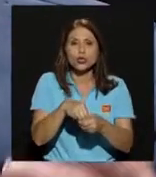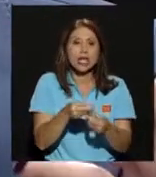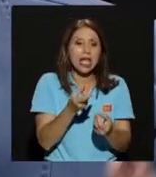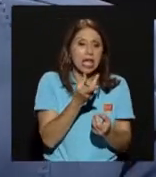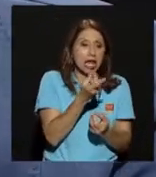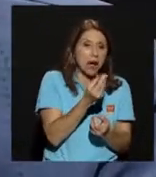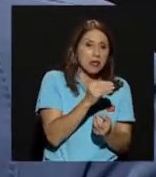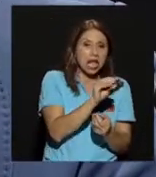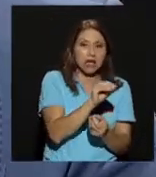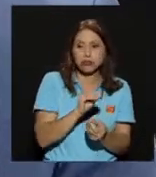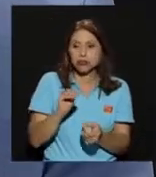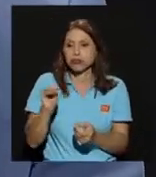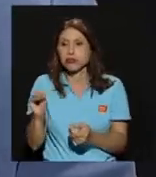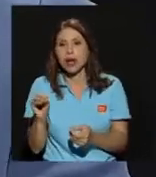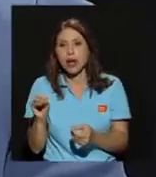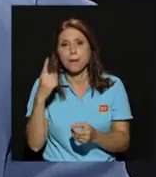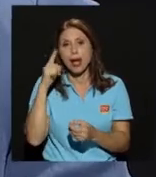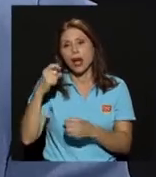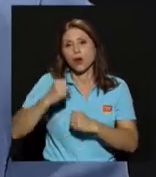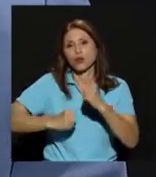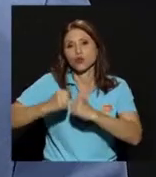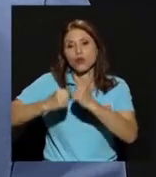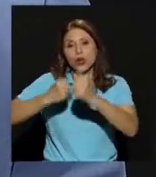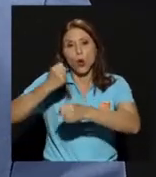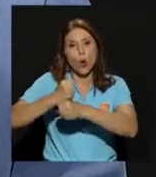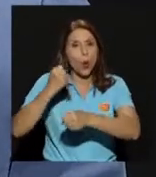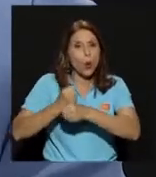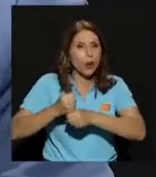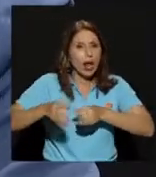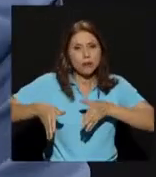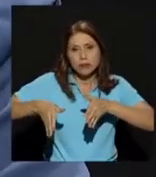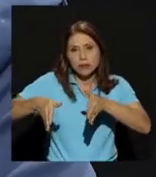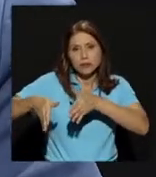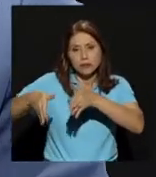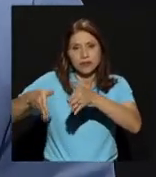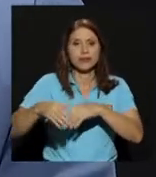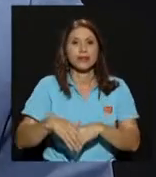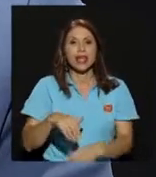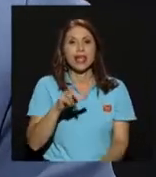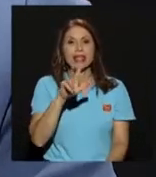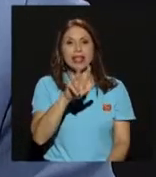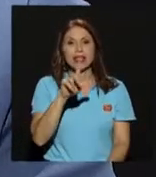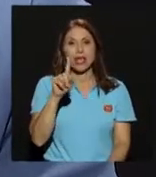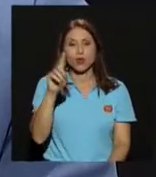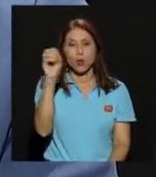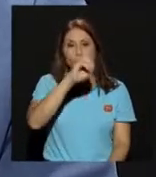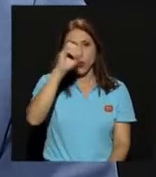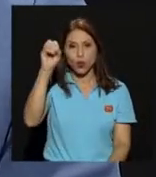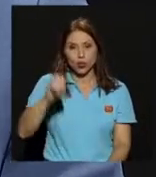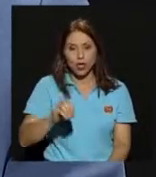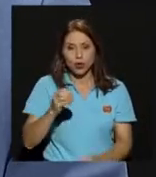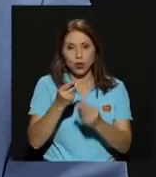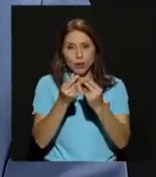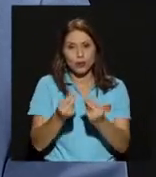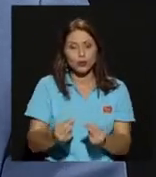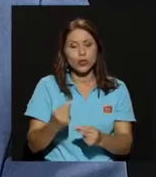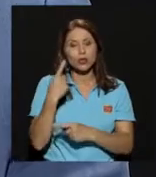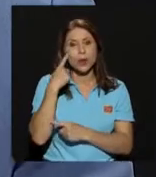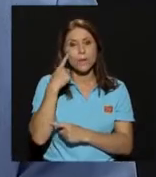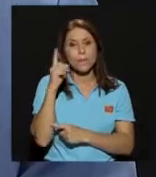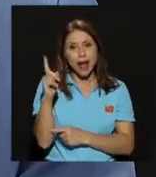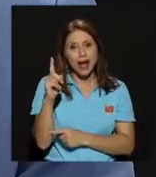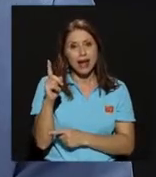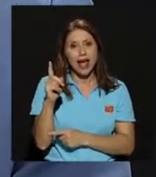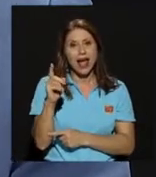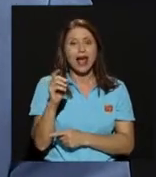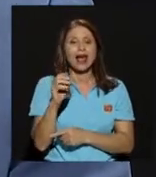obra infraestructura etcétera y el 31 por ciento del presupuesto es para la amortización